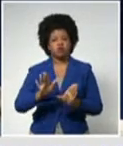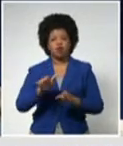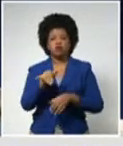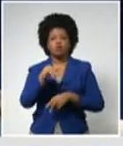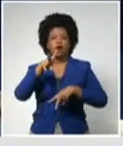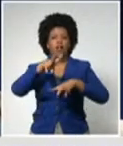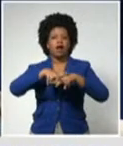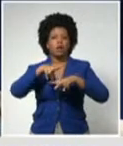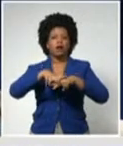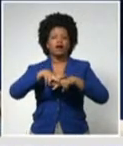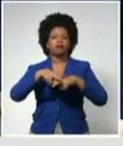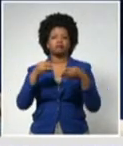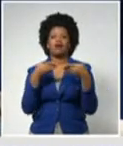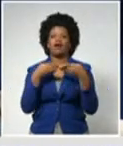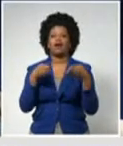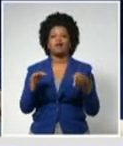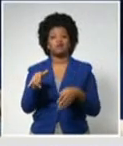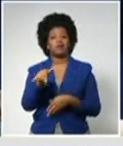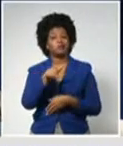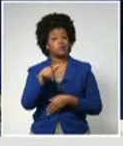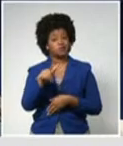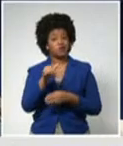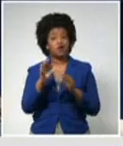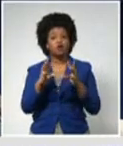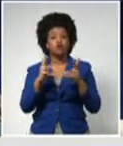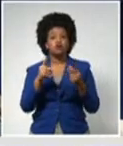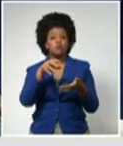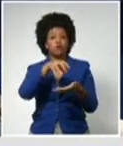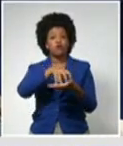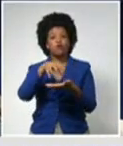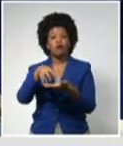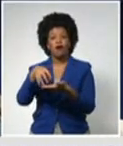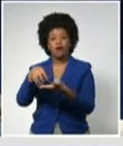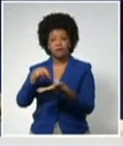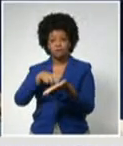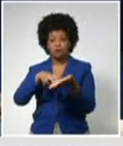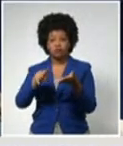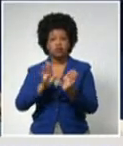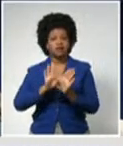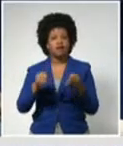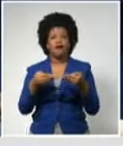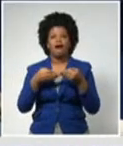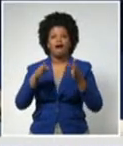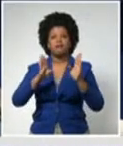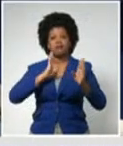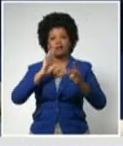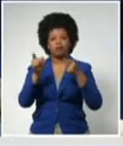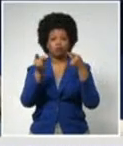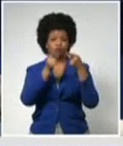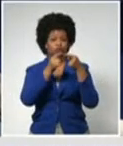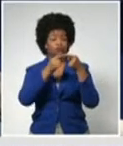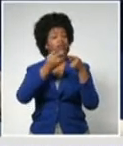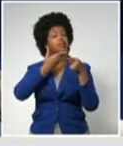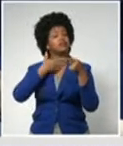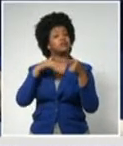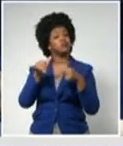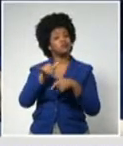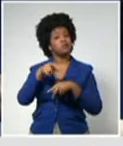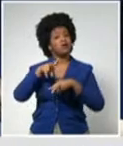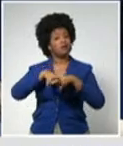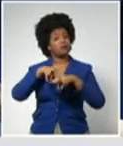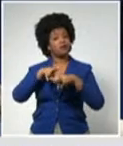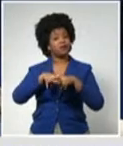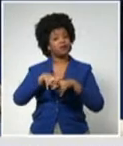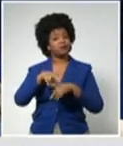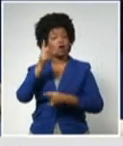seguir incrementando el número de territorios que pueden pasar a la fase 1 y tal vez algunos de los que estén en